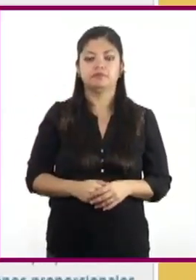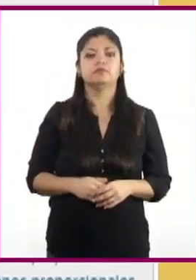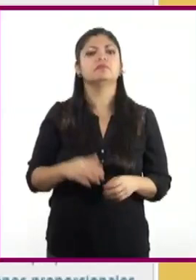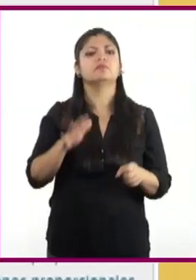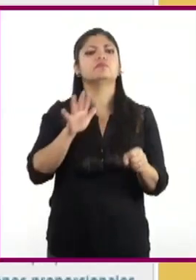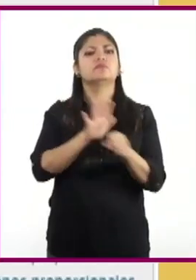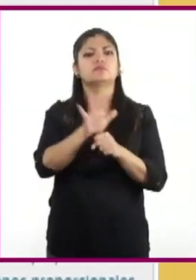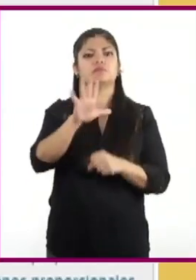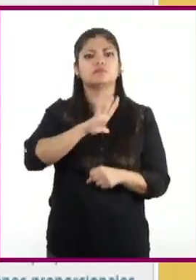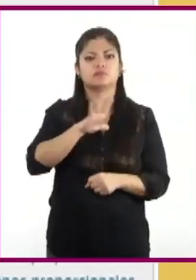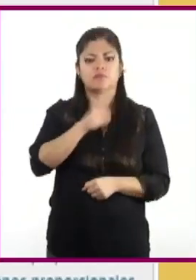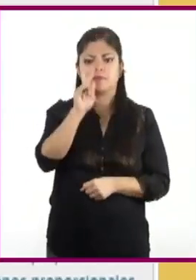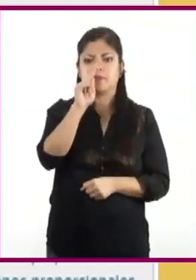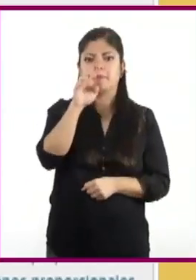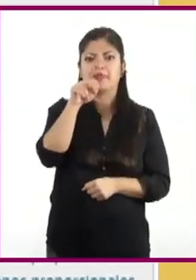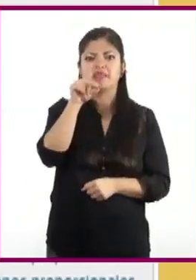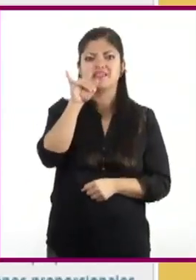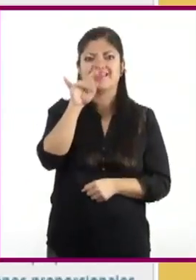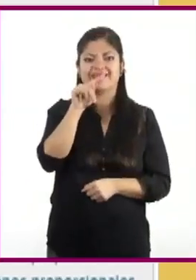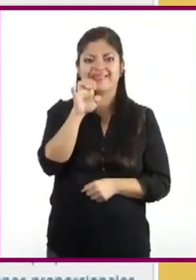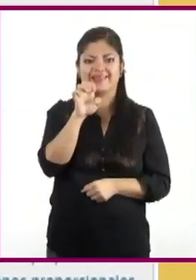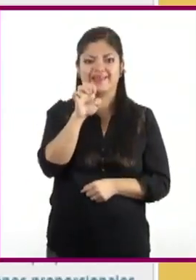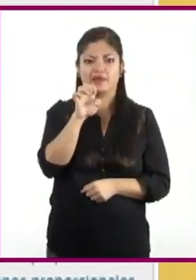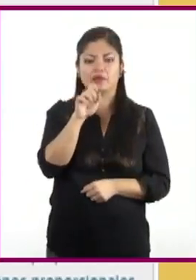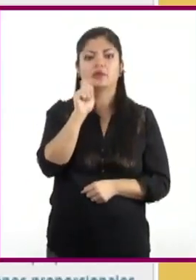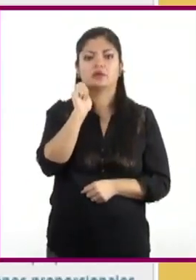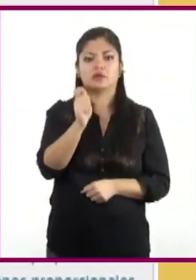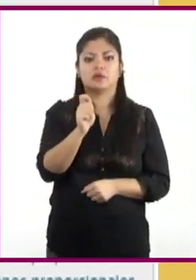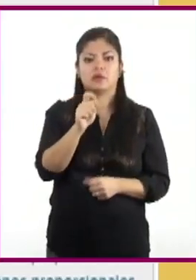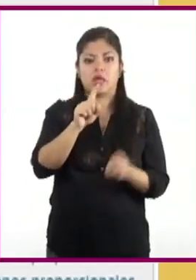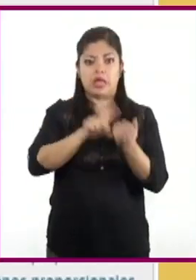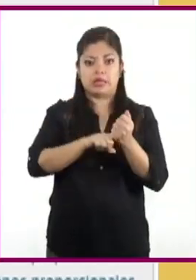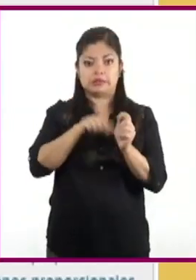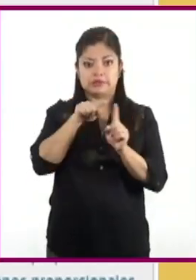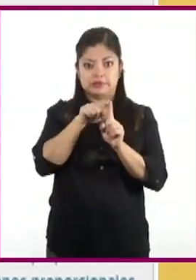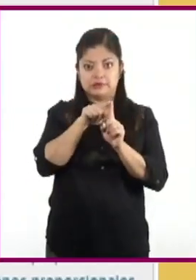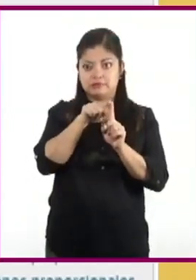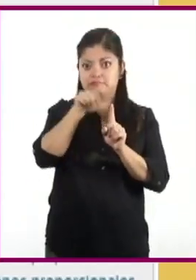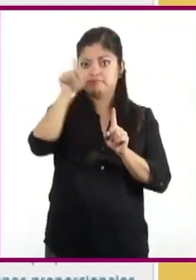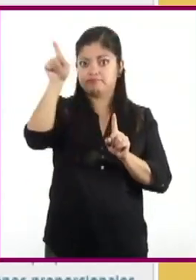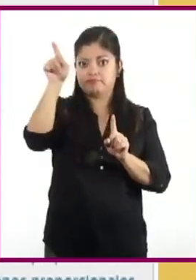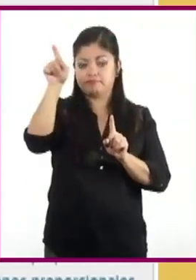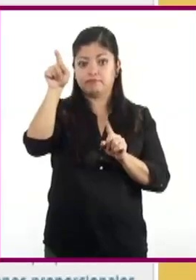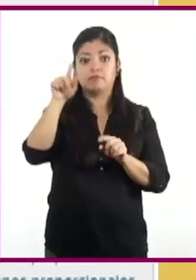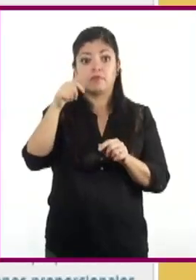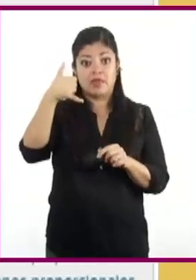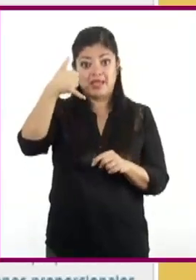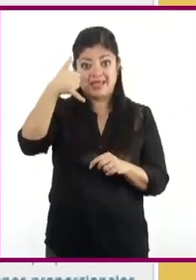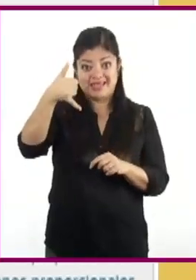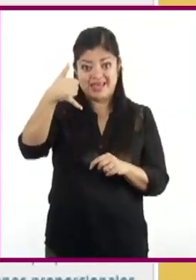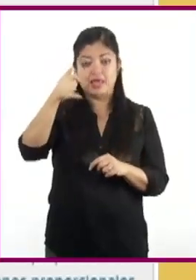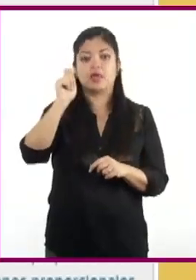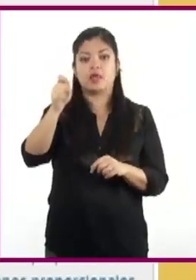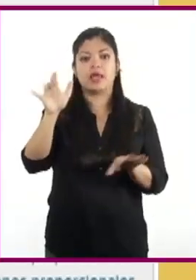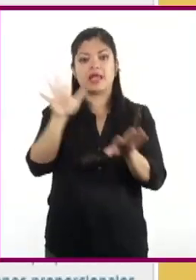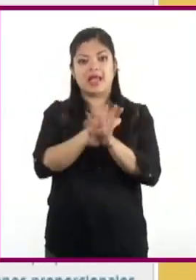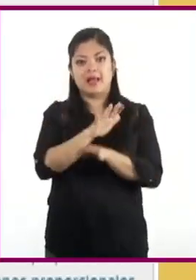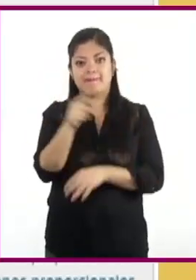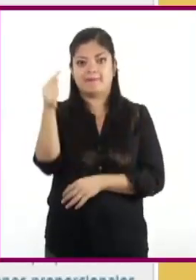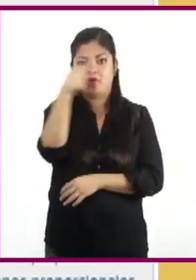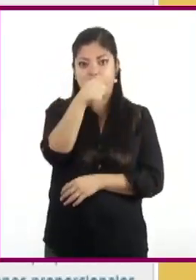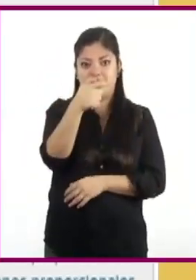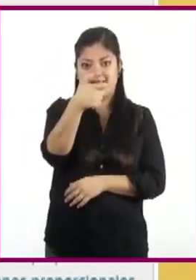es la pendiente de esta recta? Pues, la pendiente es el alza entre el avance, el cambio en y entre el cambio en